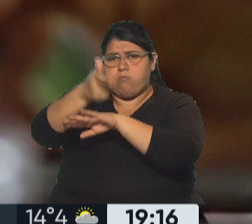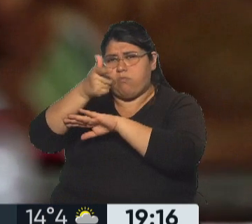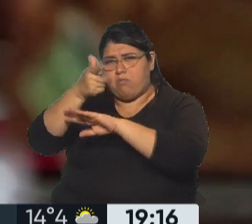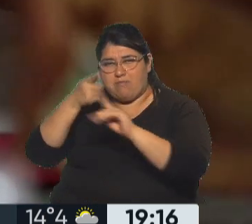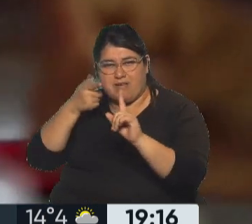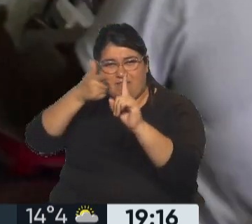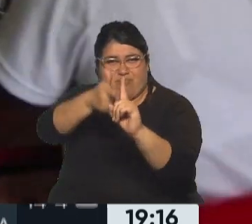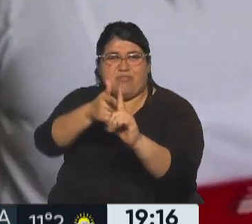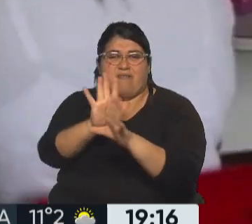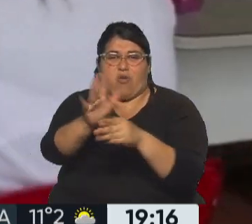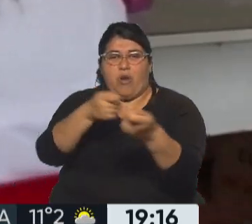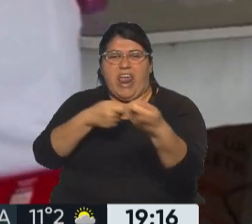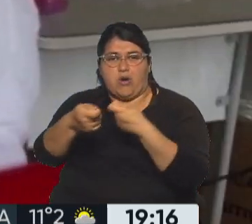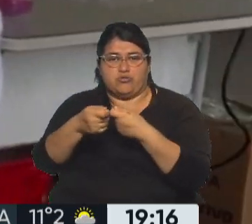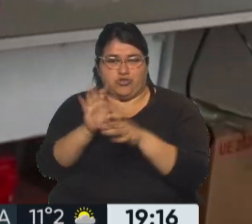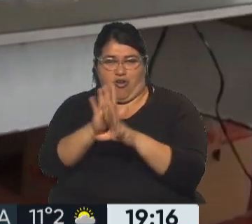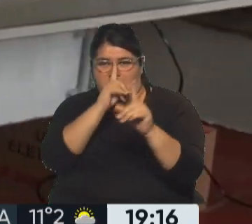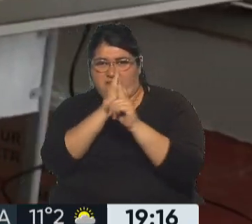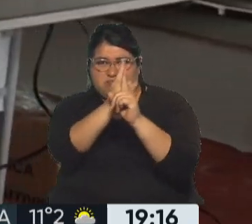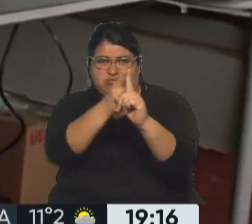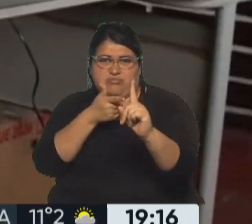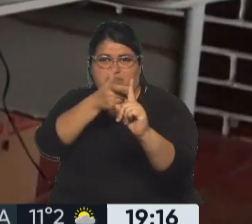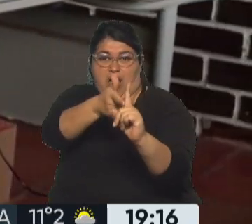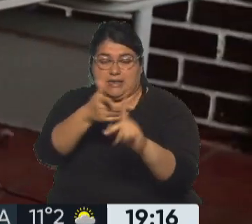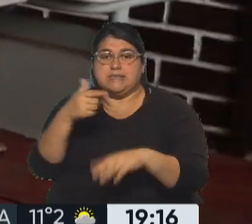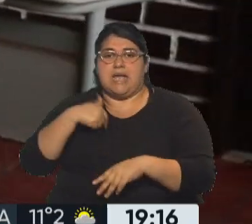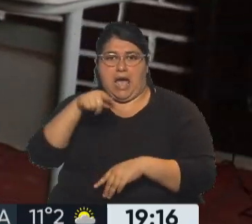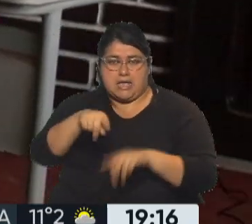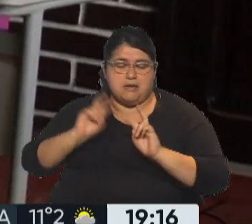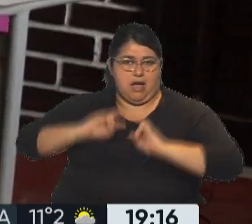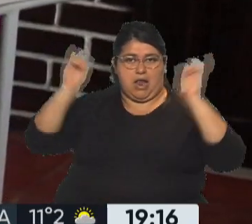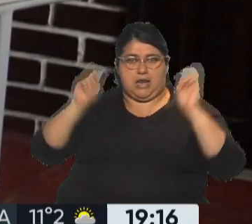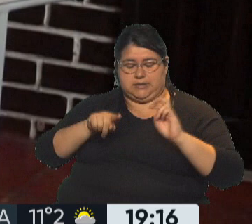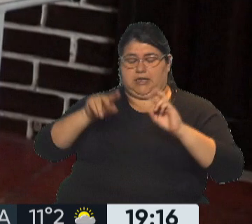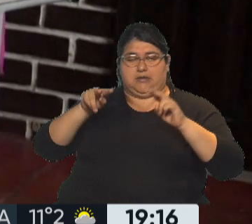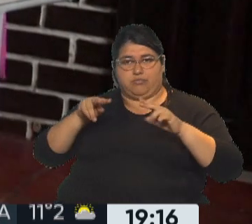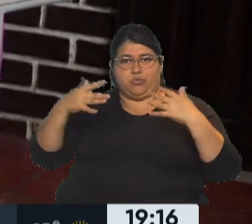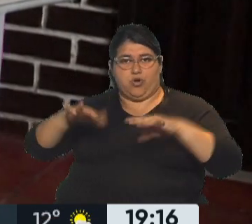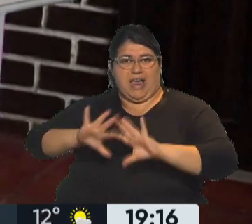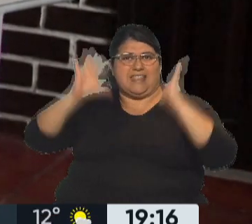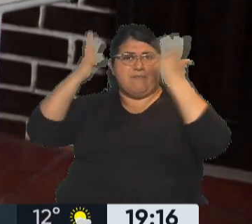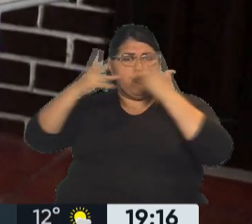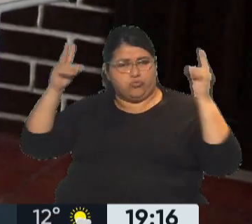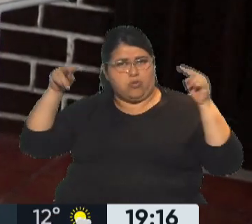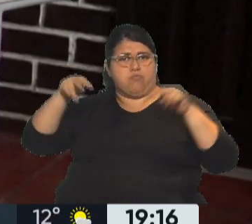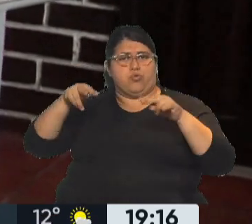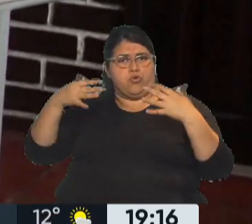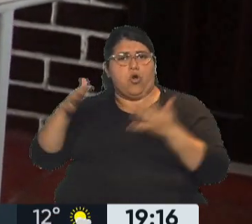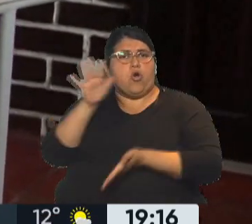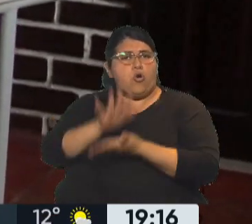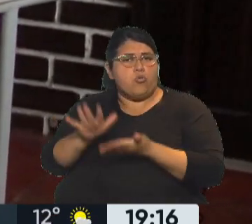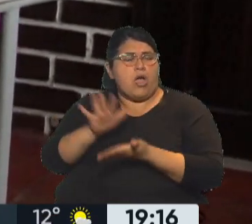de un negocio está dentro de un bar esto generó la repercusión inmediata en el mundo respecto justamente a un nuevo